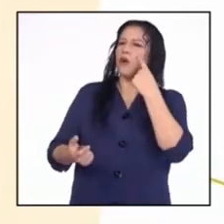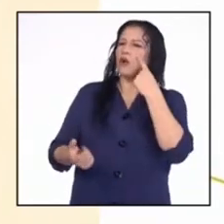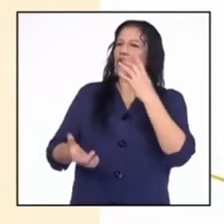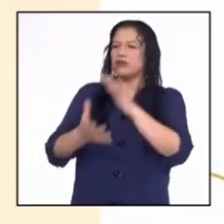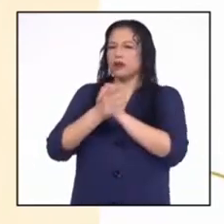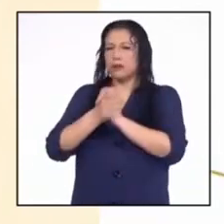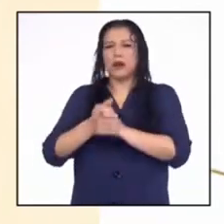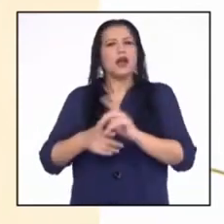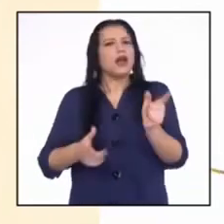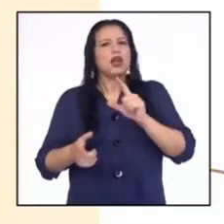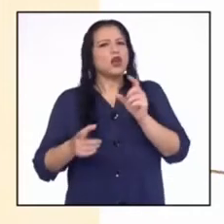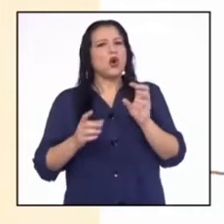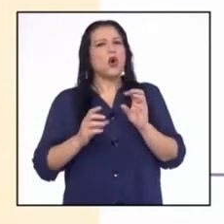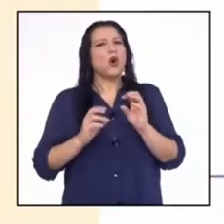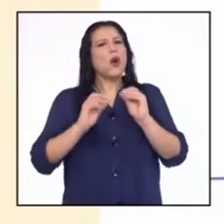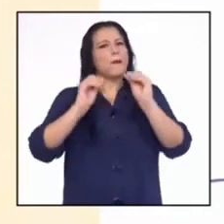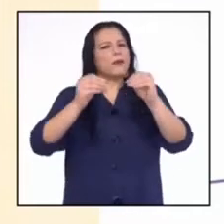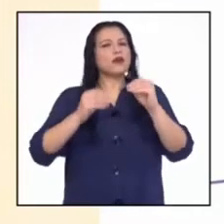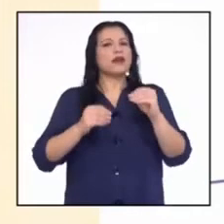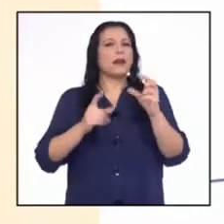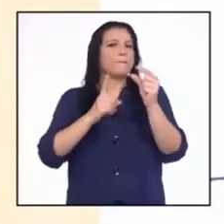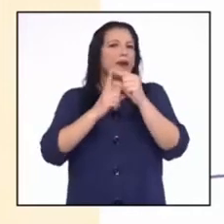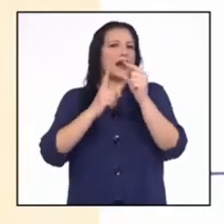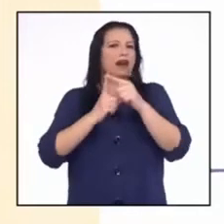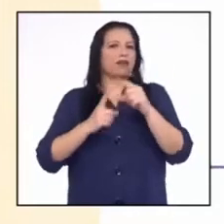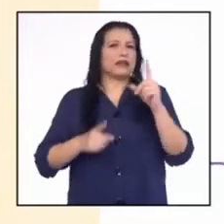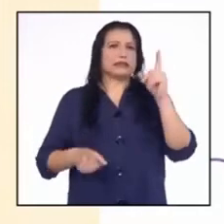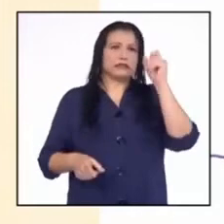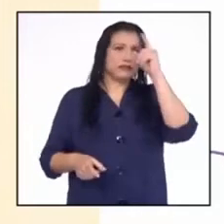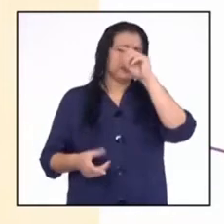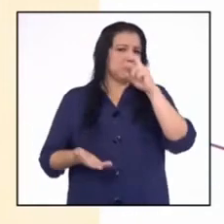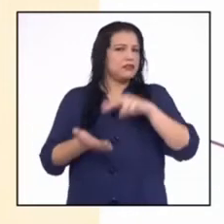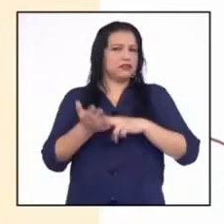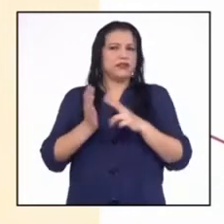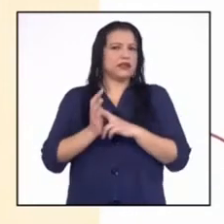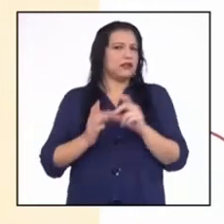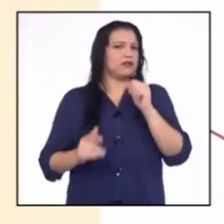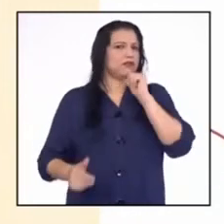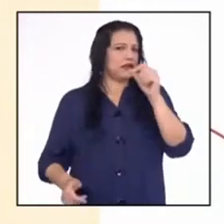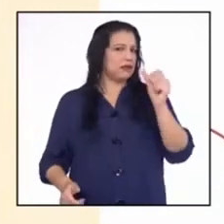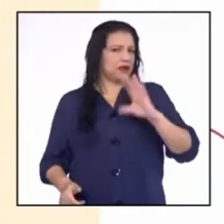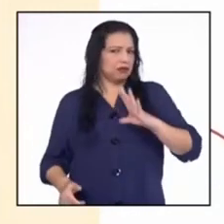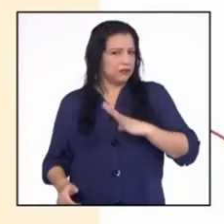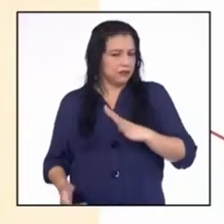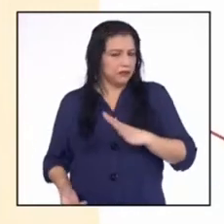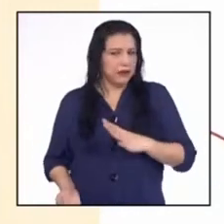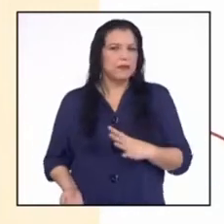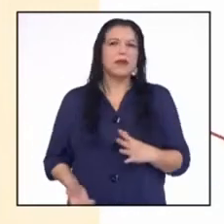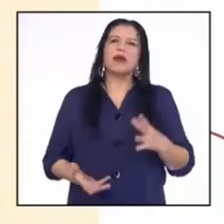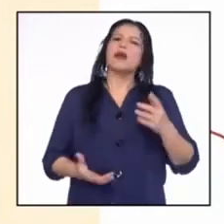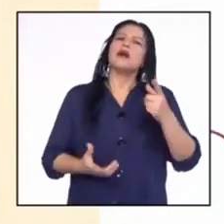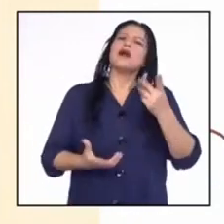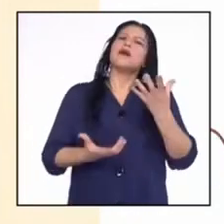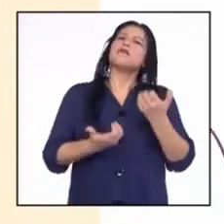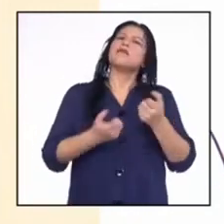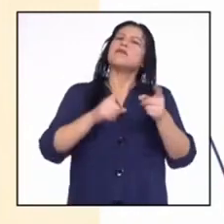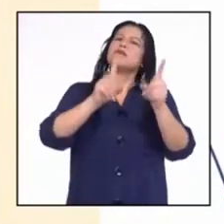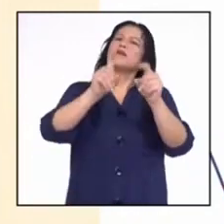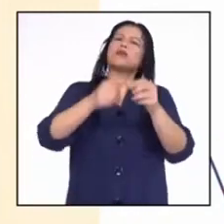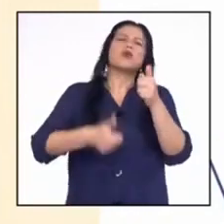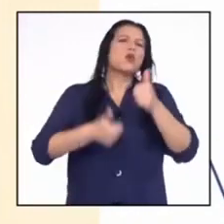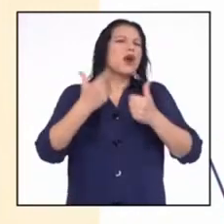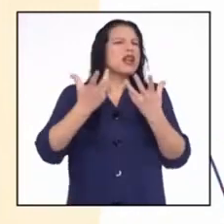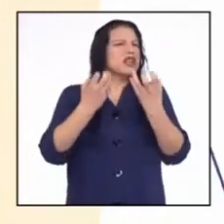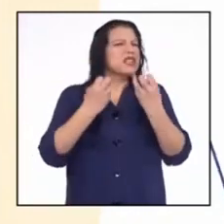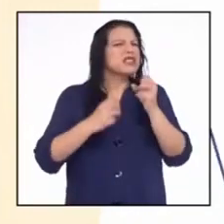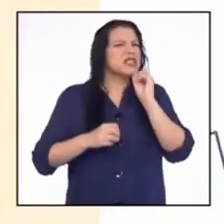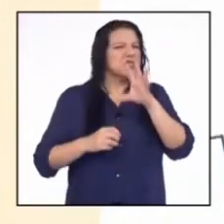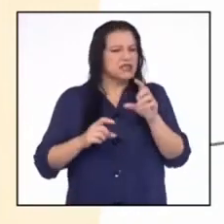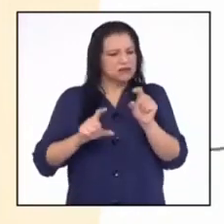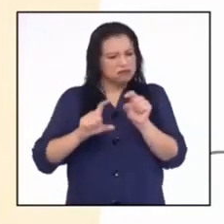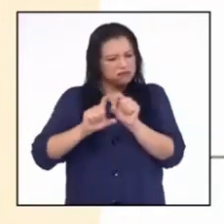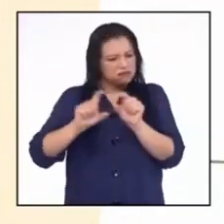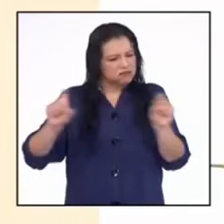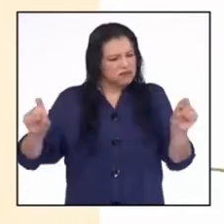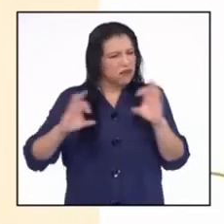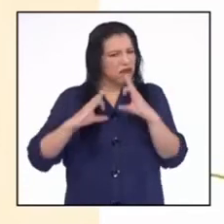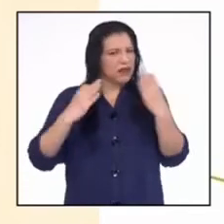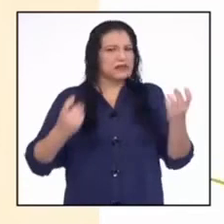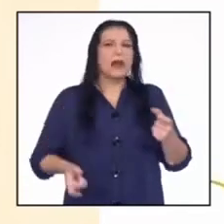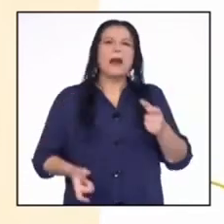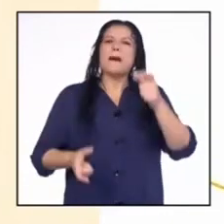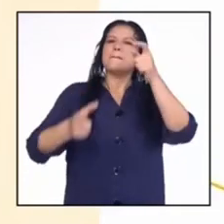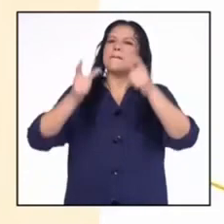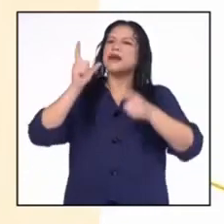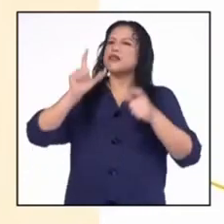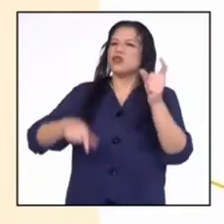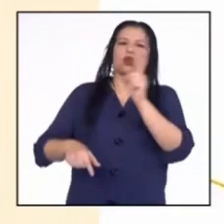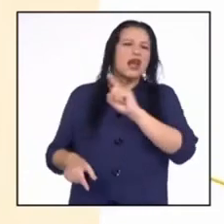palabras difíciles no significa que sea informal. Stephanie, ¿qué quisiste decir con esta última frase? ¿Las personas no